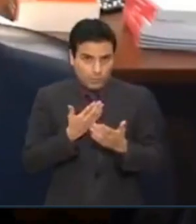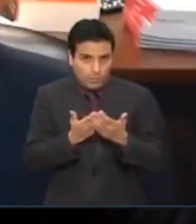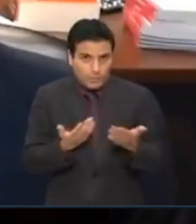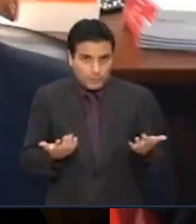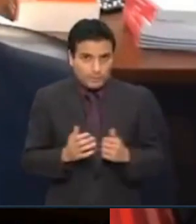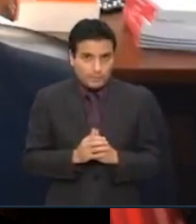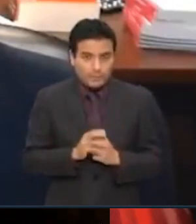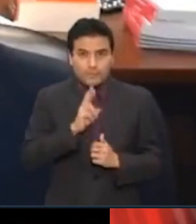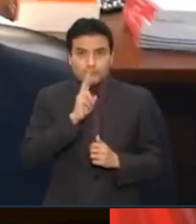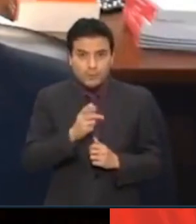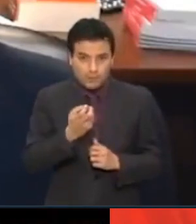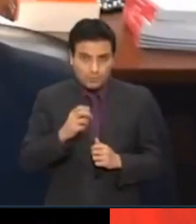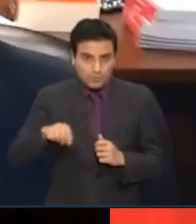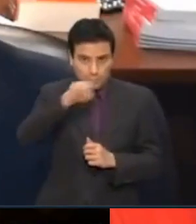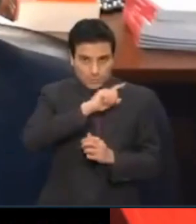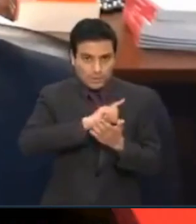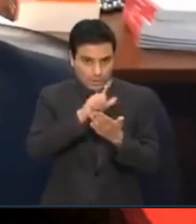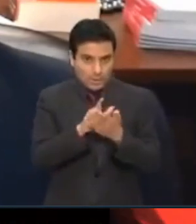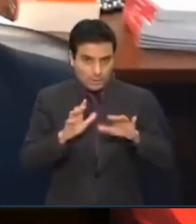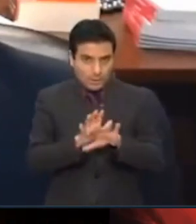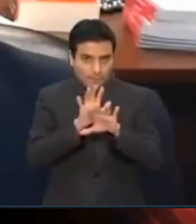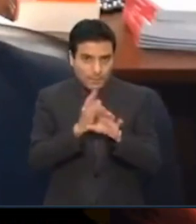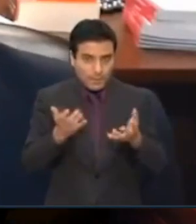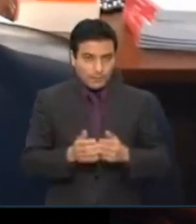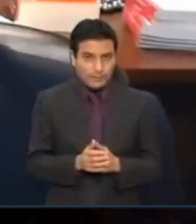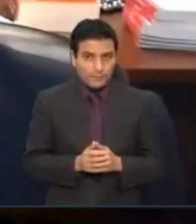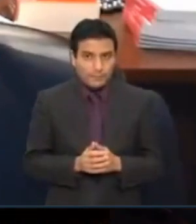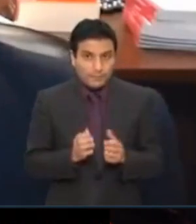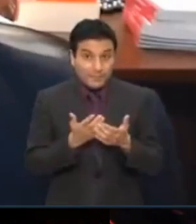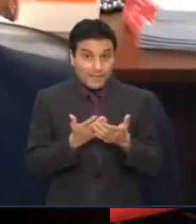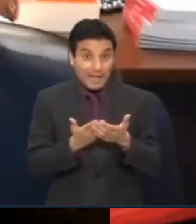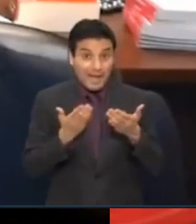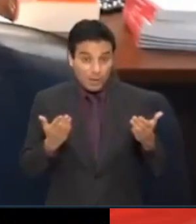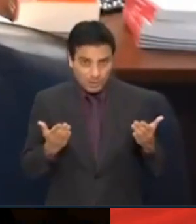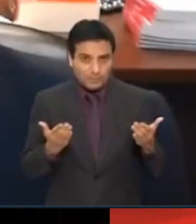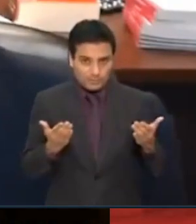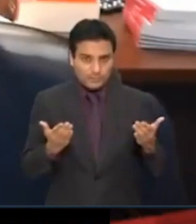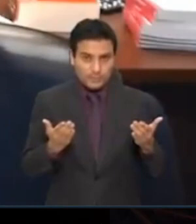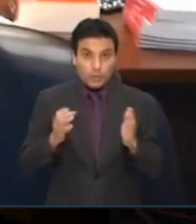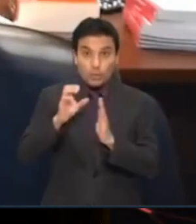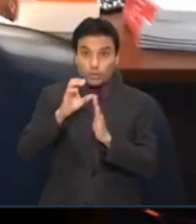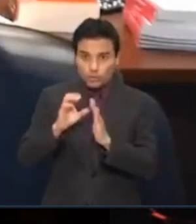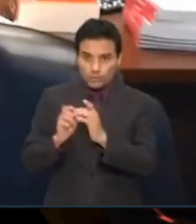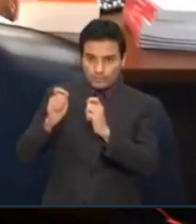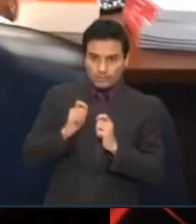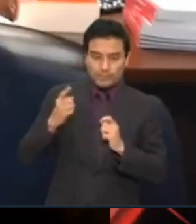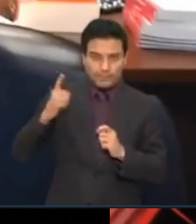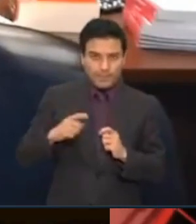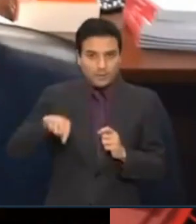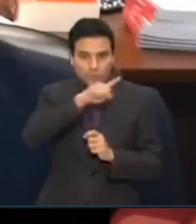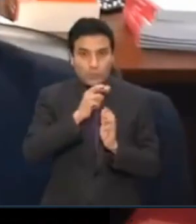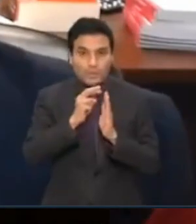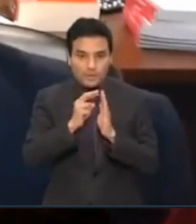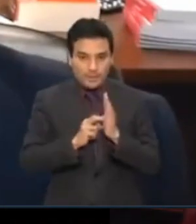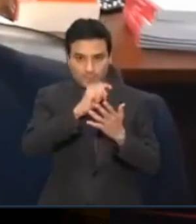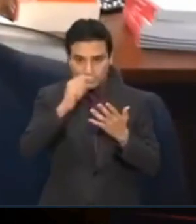una reforma constitucional en ese sentido. En todo caso, el actual régimen representativo encomienda al INE vigilar que las reglas constitucionales sean representadas y